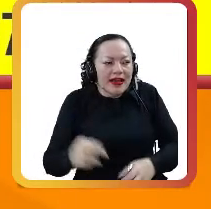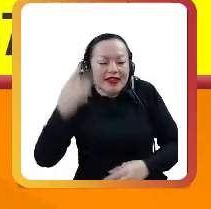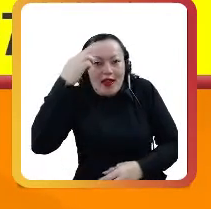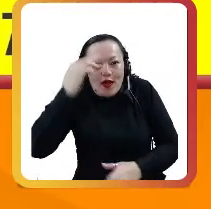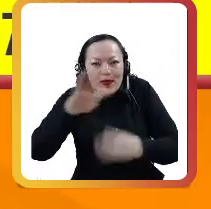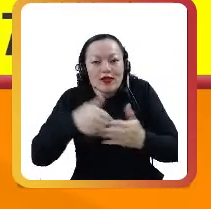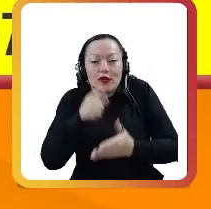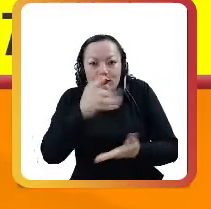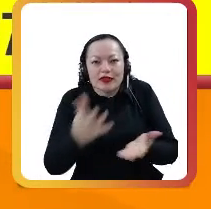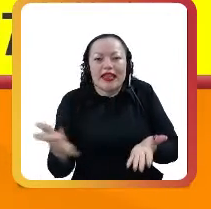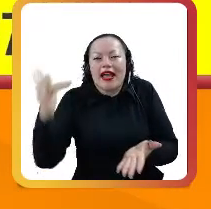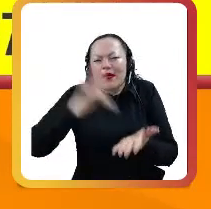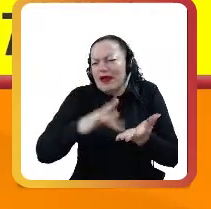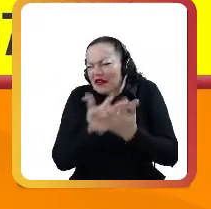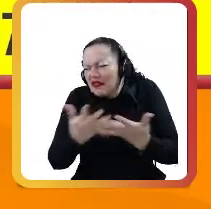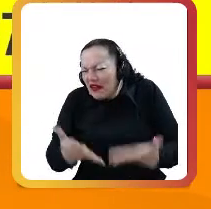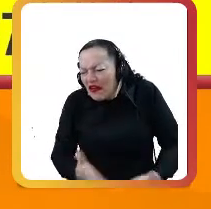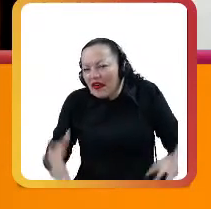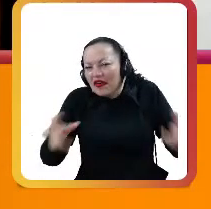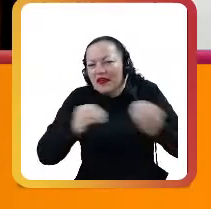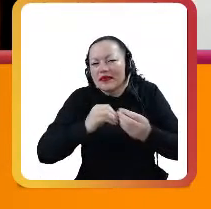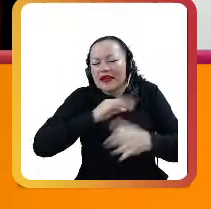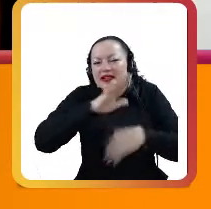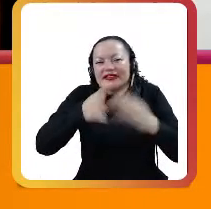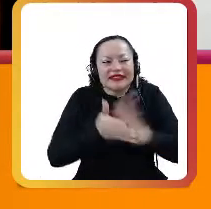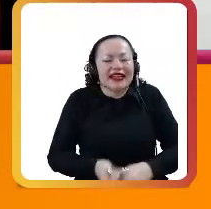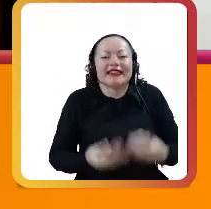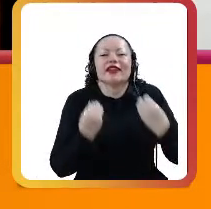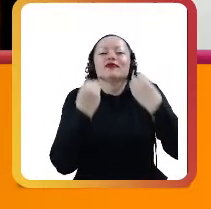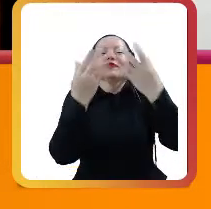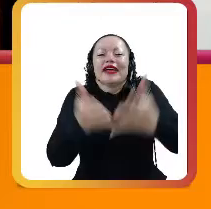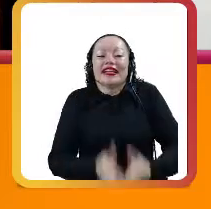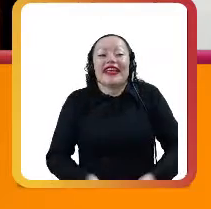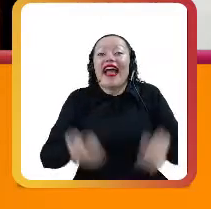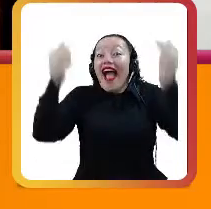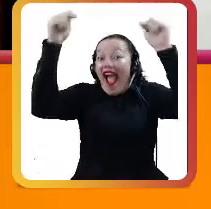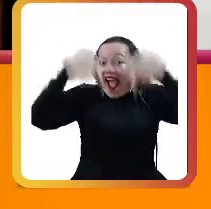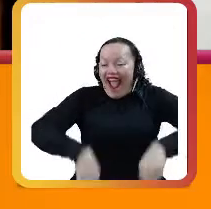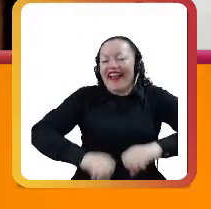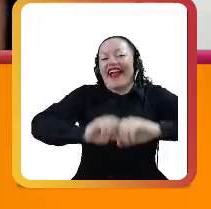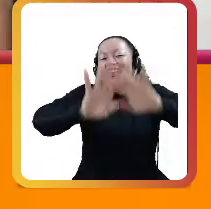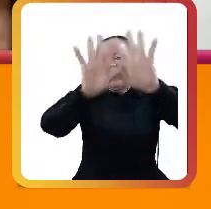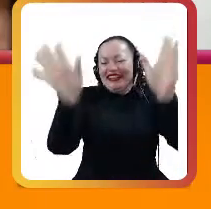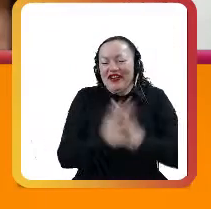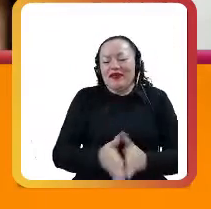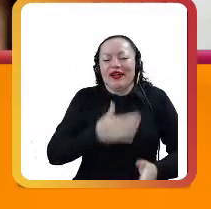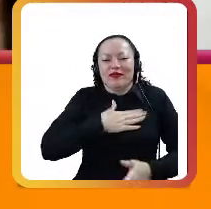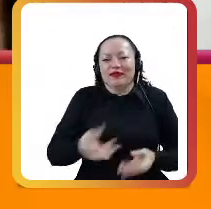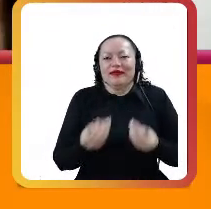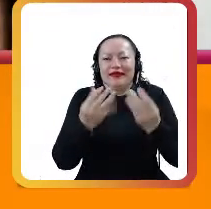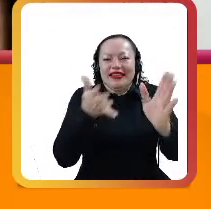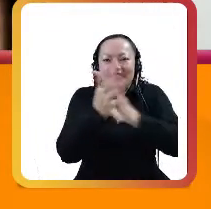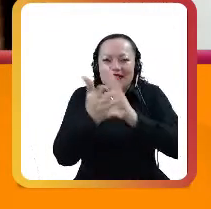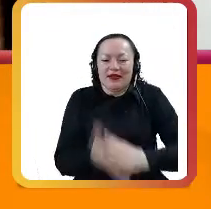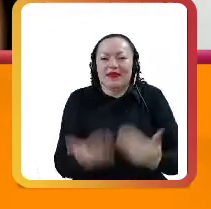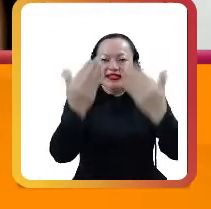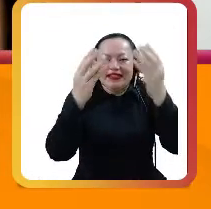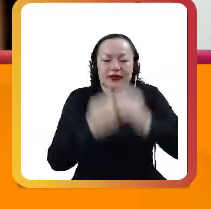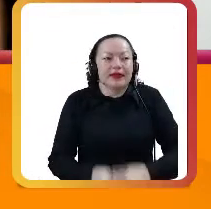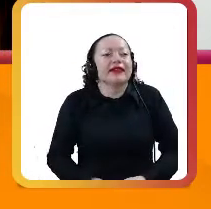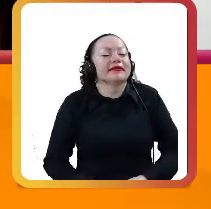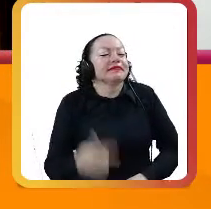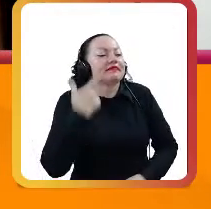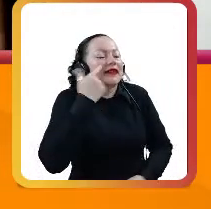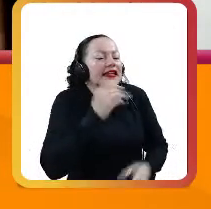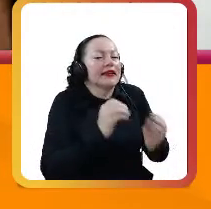puedan participar. Detallitos que les entregamos aquí en nuestro magazine Mañaneando. Qué bien. Bueno, yo